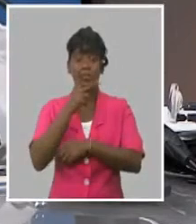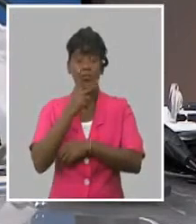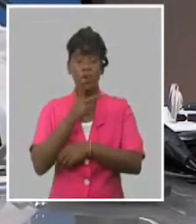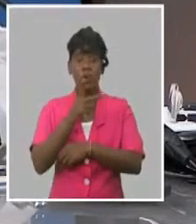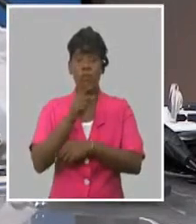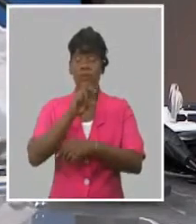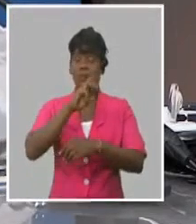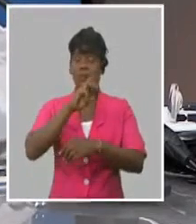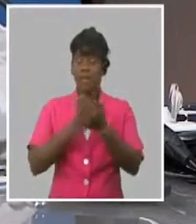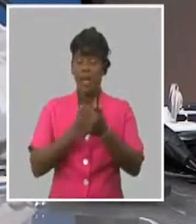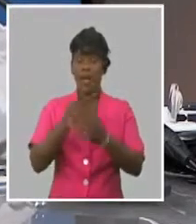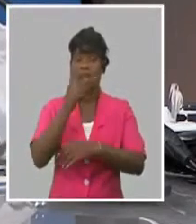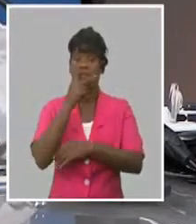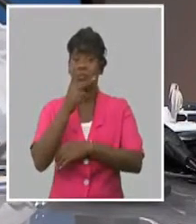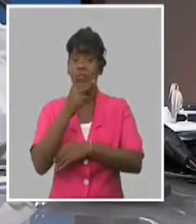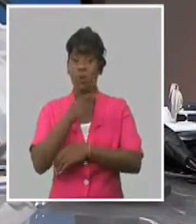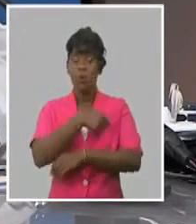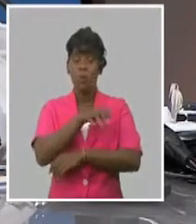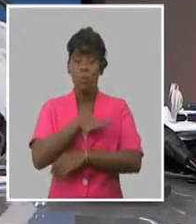menor duda.